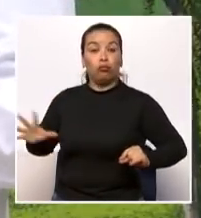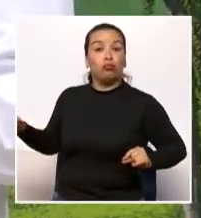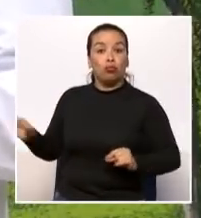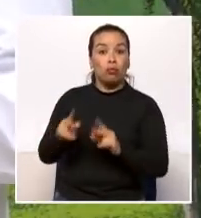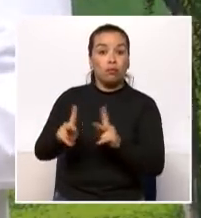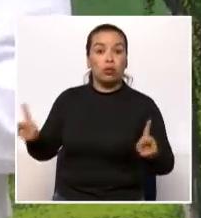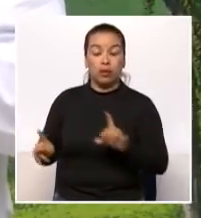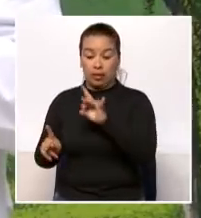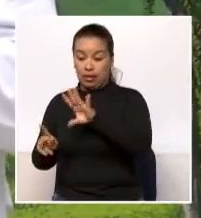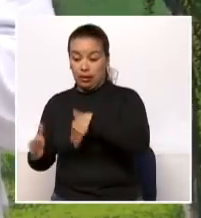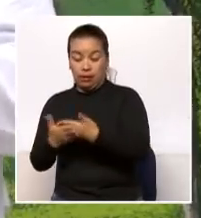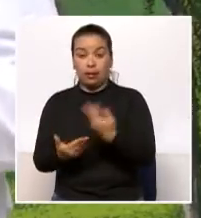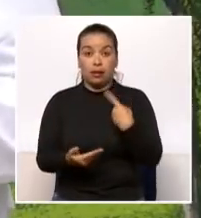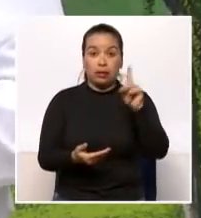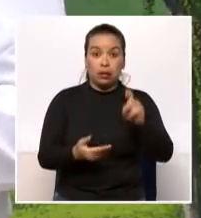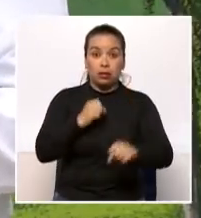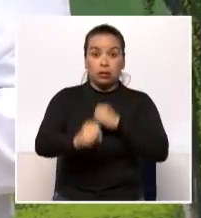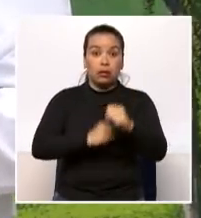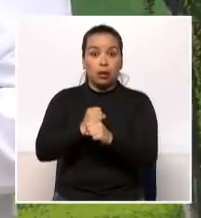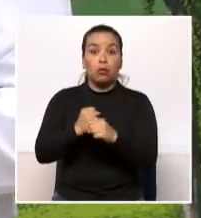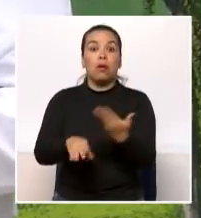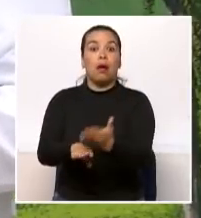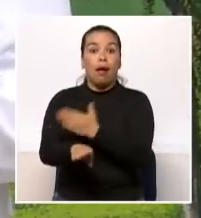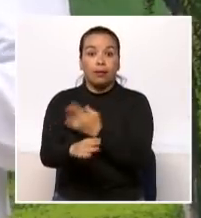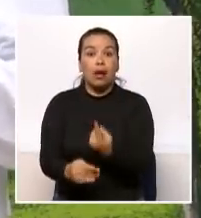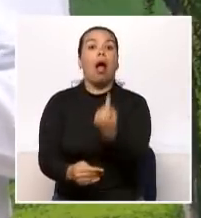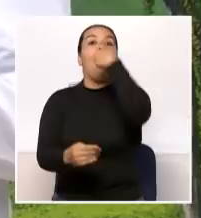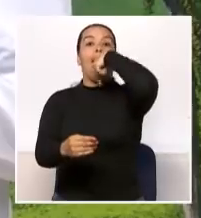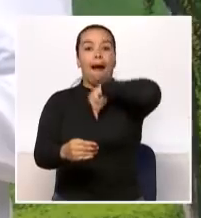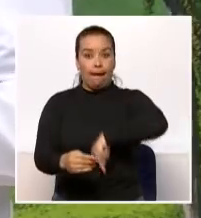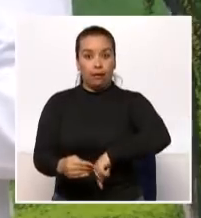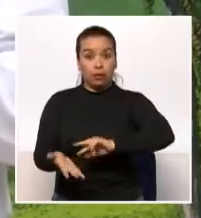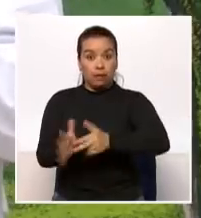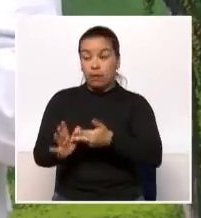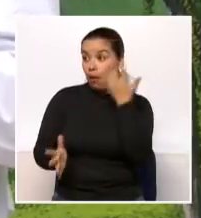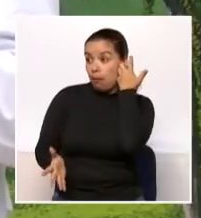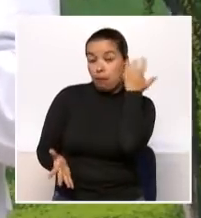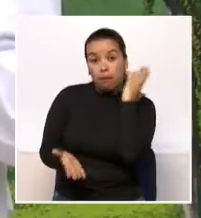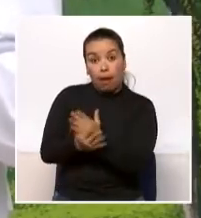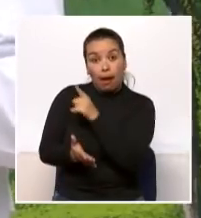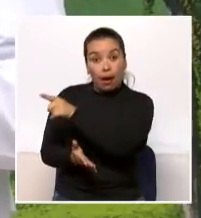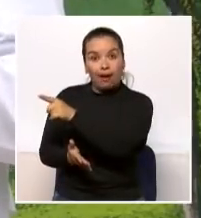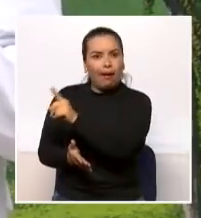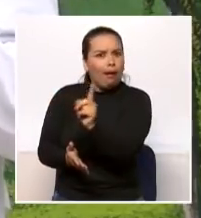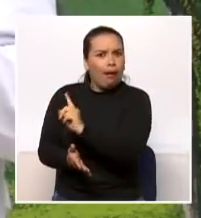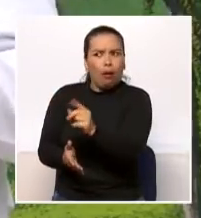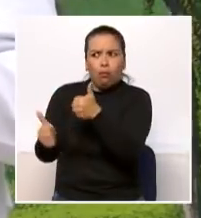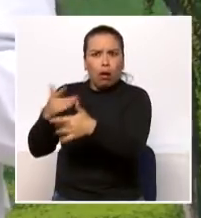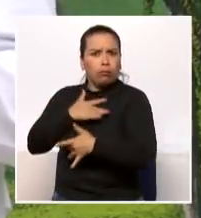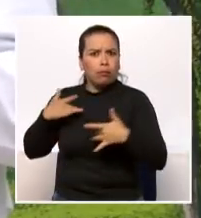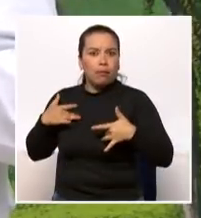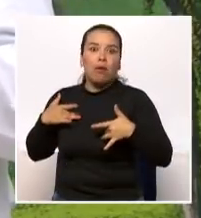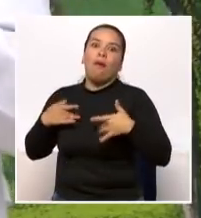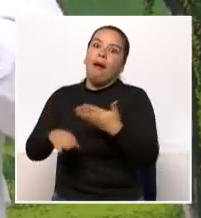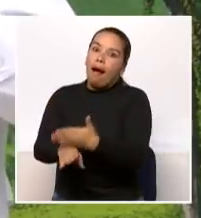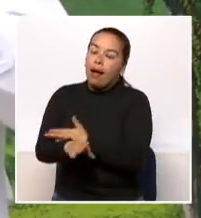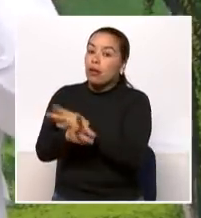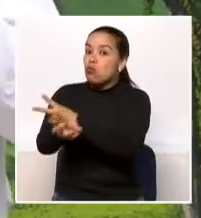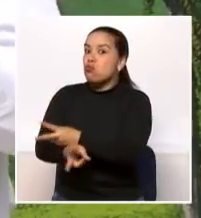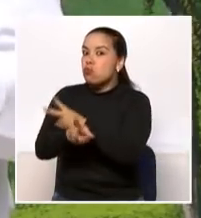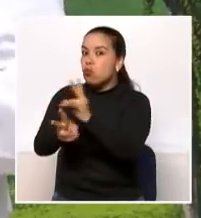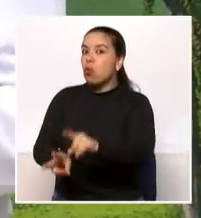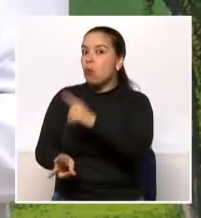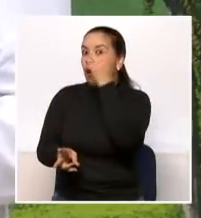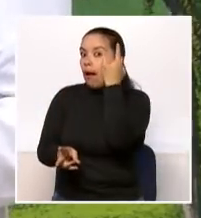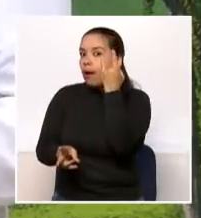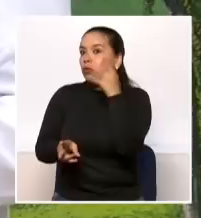los 15 y 16 años, a todo mundo le hacen su endoscopia. Y no quiere decir que esté enfermo, pero ahí pueden prevenir la posibilidad de que